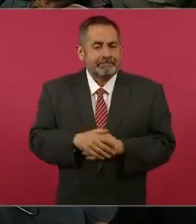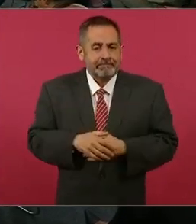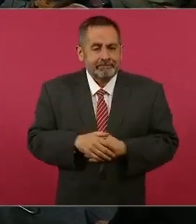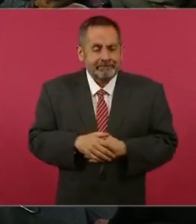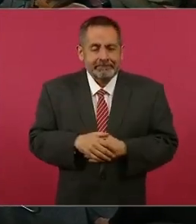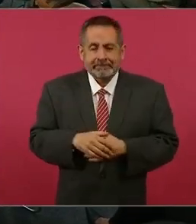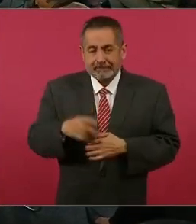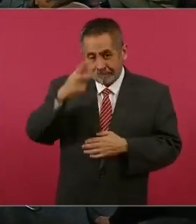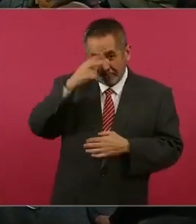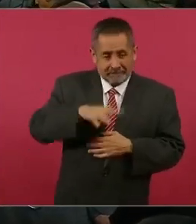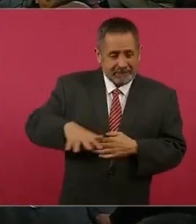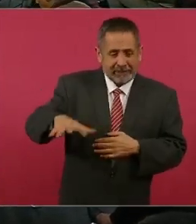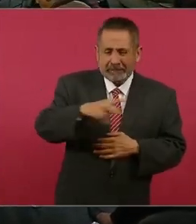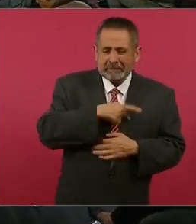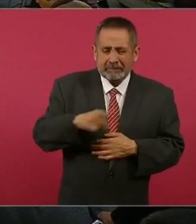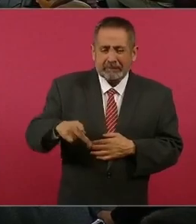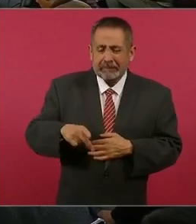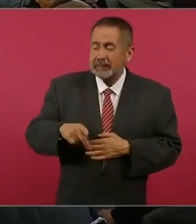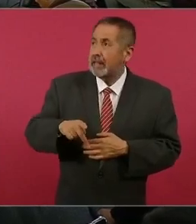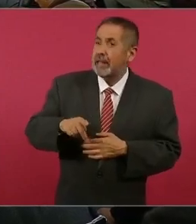y tan cerca de Estados Unidos.